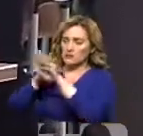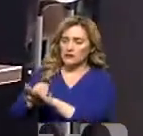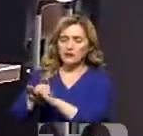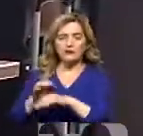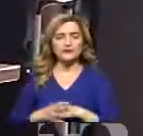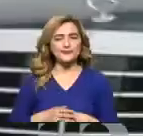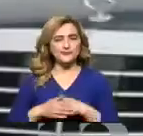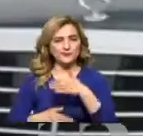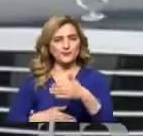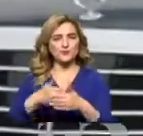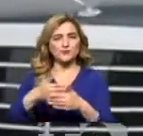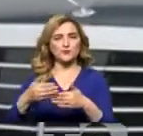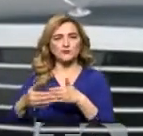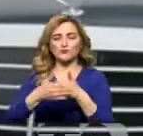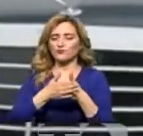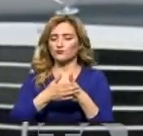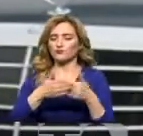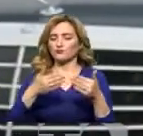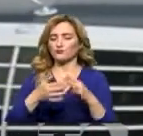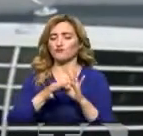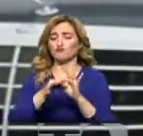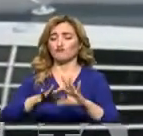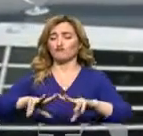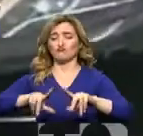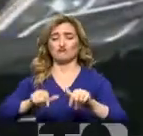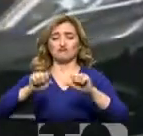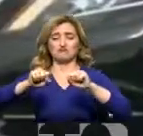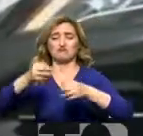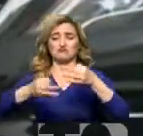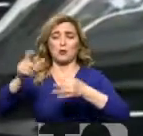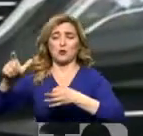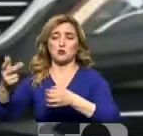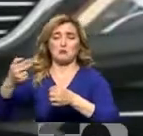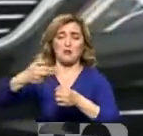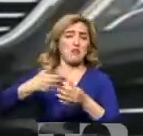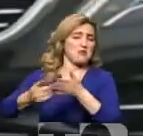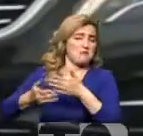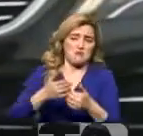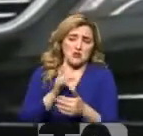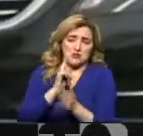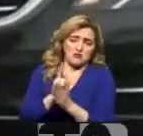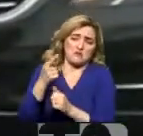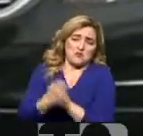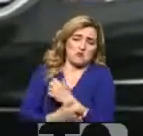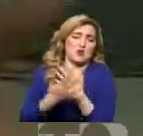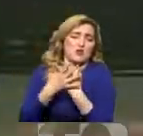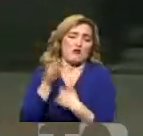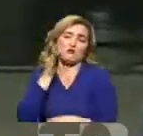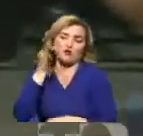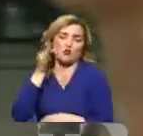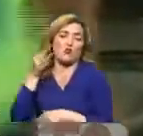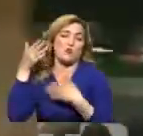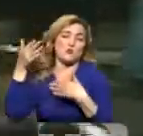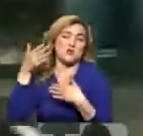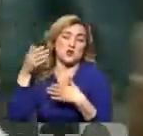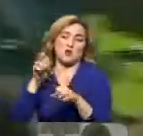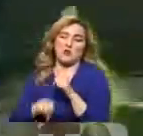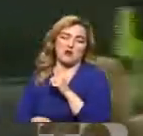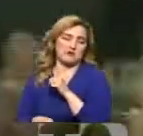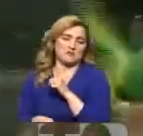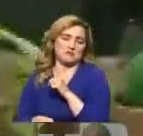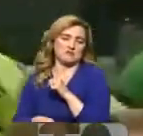investiga el delito de cohecho un delito imprescriptible que puede ser juzgado en ausencia además de marcar el futuro político de los procesados